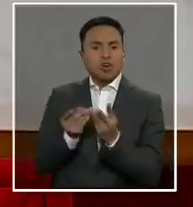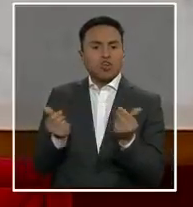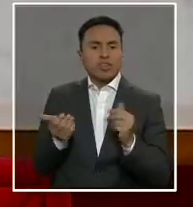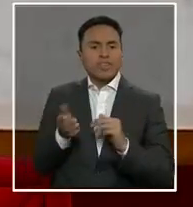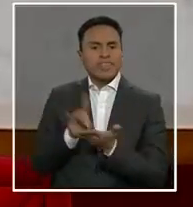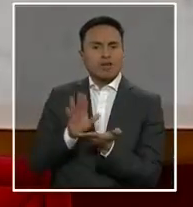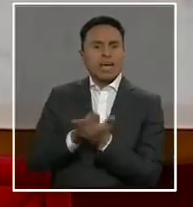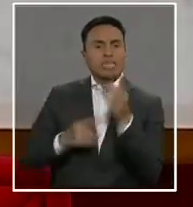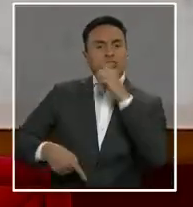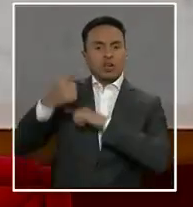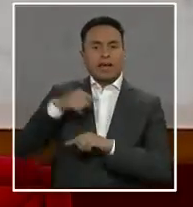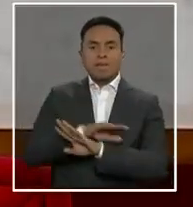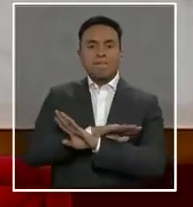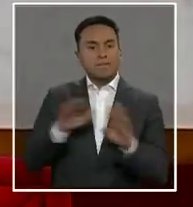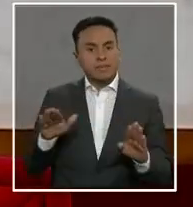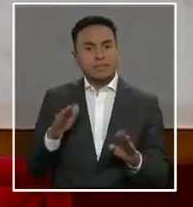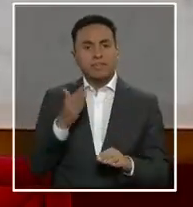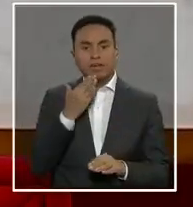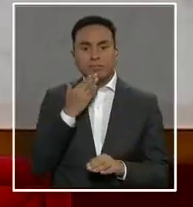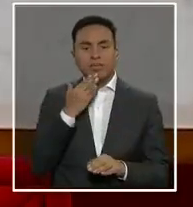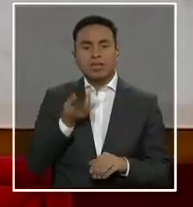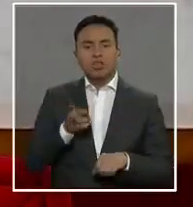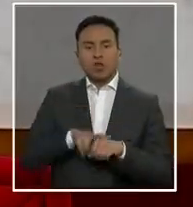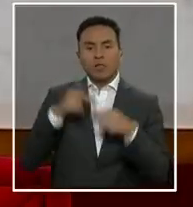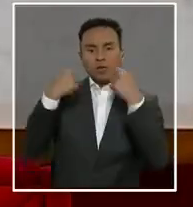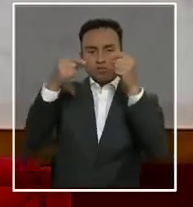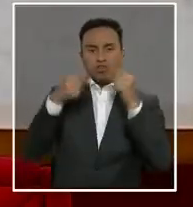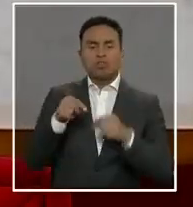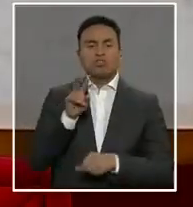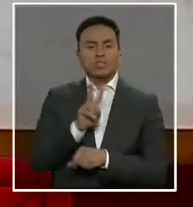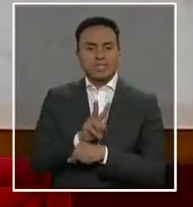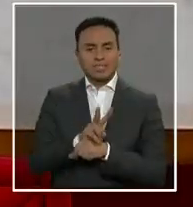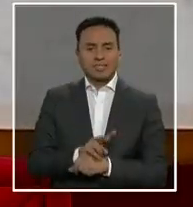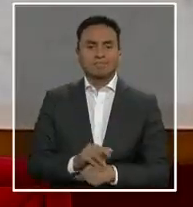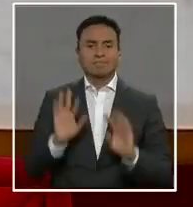histórica y pondremos fin también a la doble evaluación docente